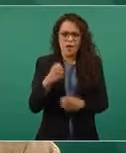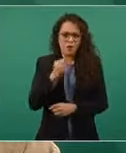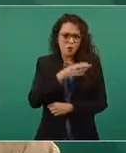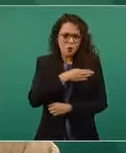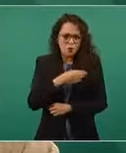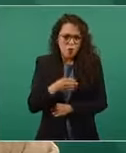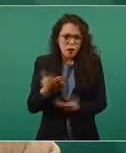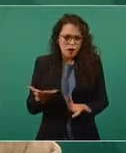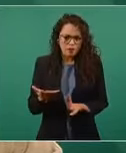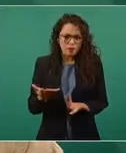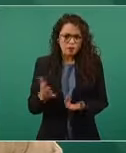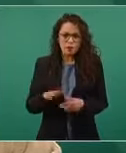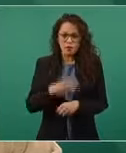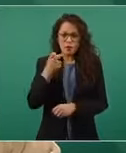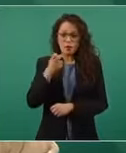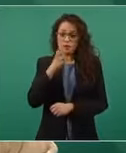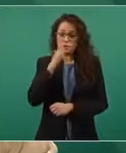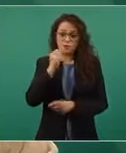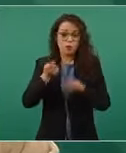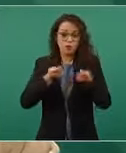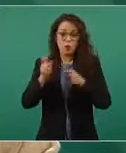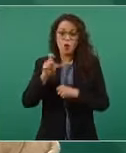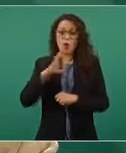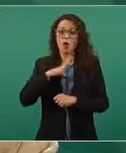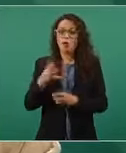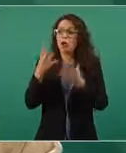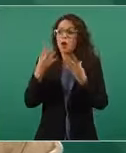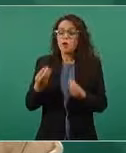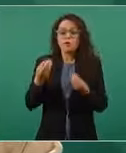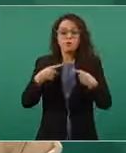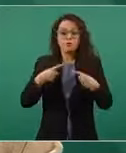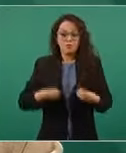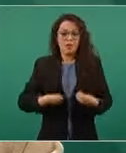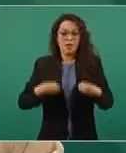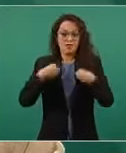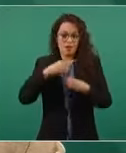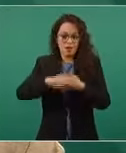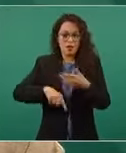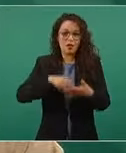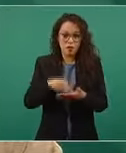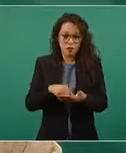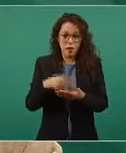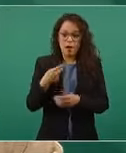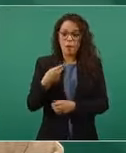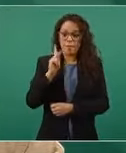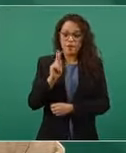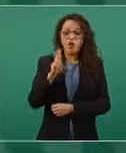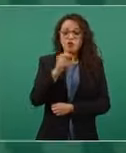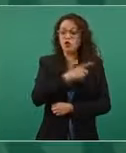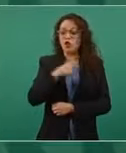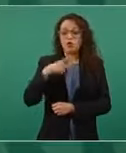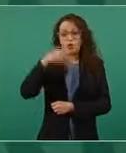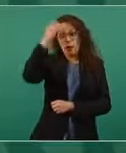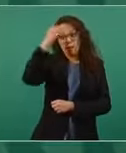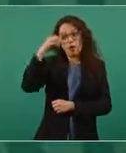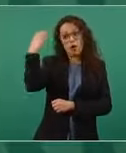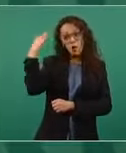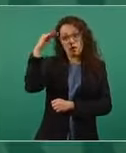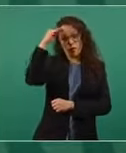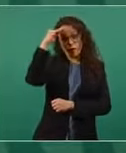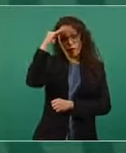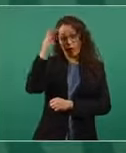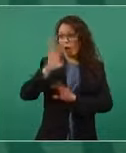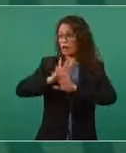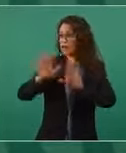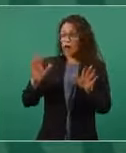países tan poblados, pero es muy alentador. Pero no hay que reducir la conciencia del riesgo y hay que mantenernos en